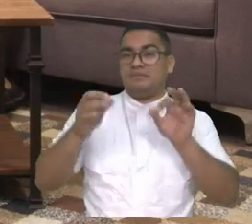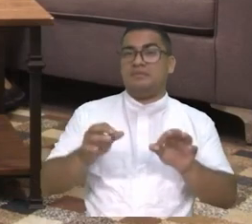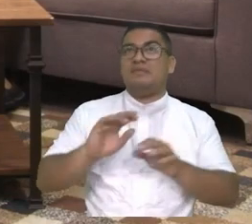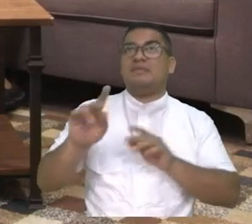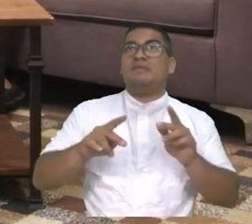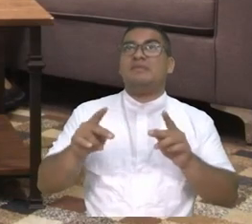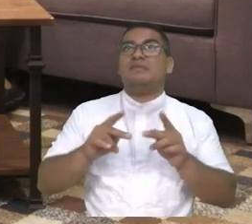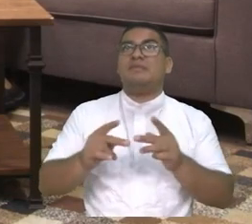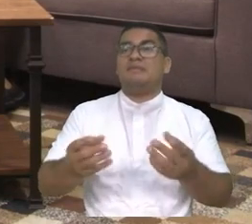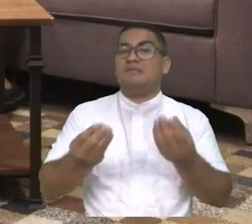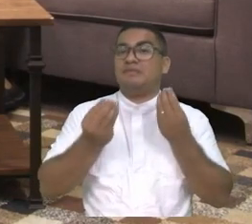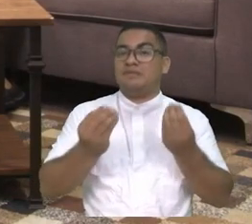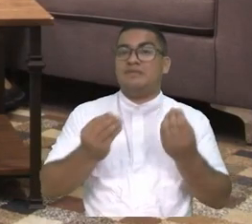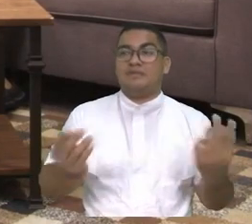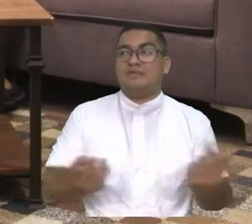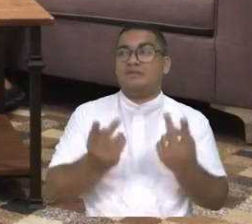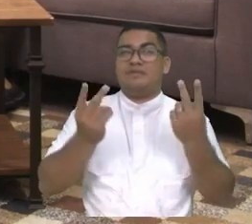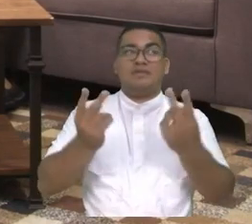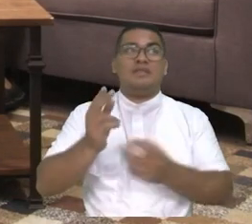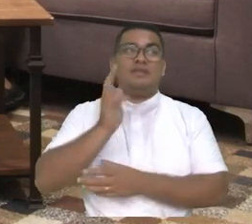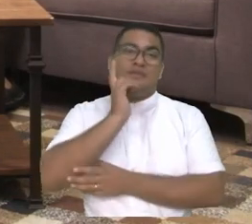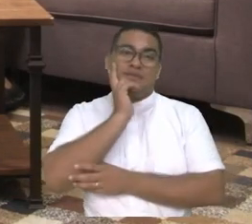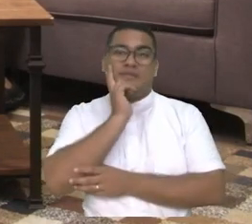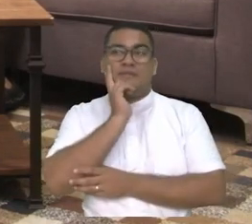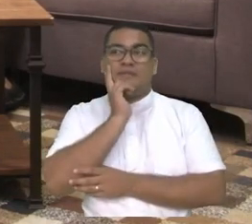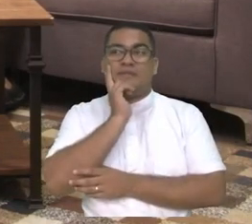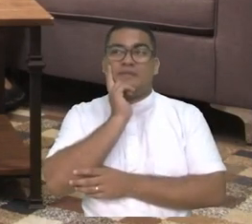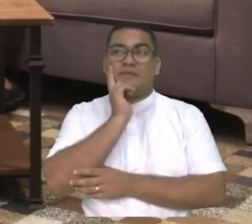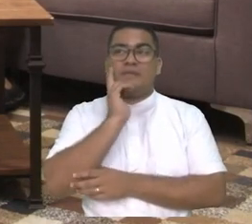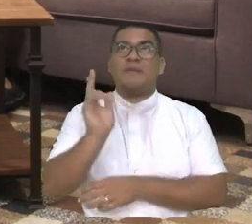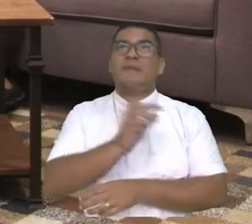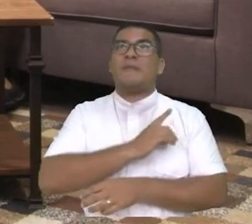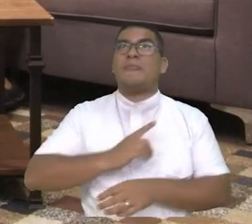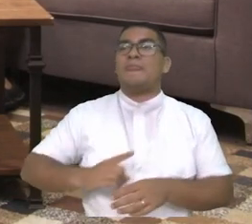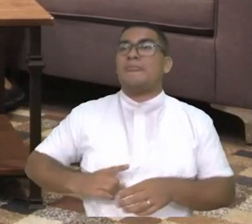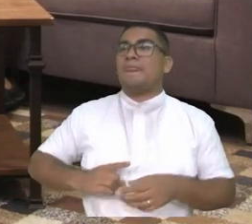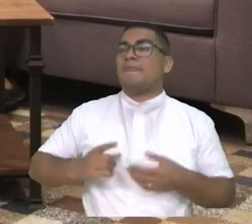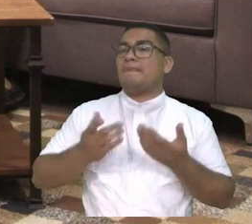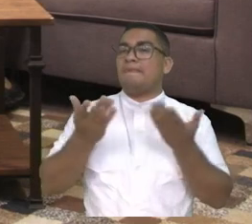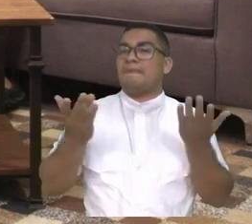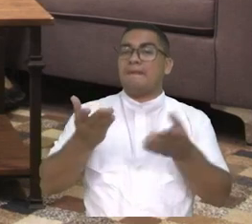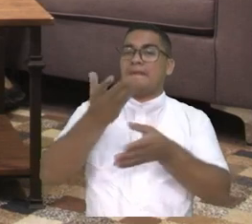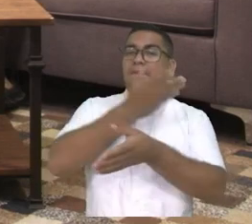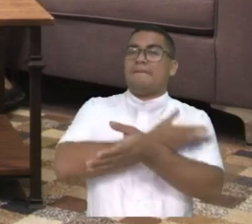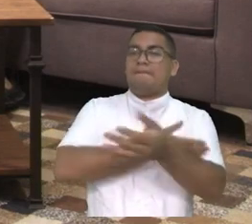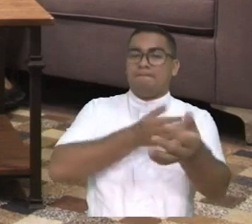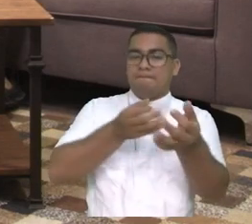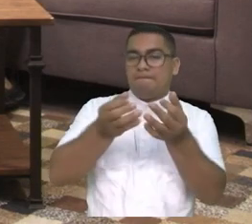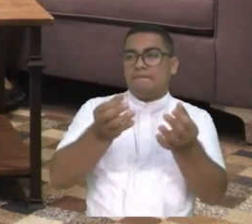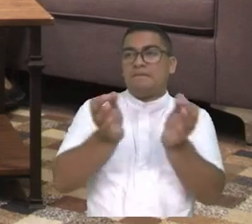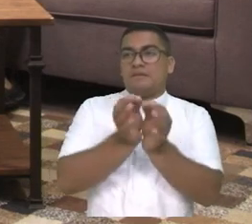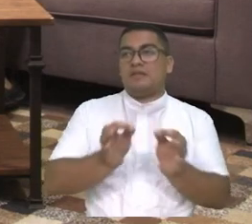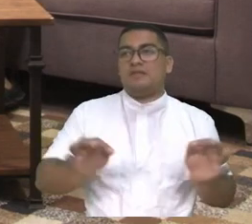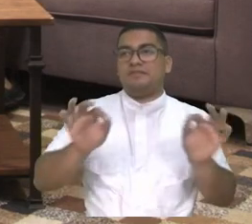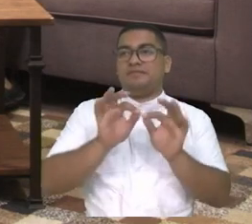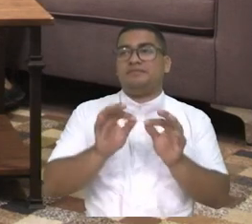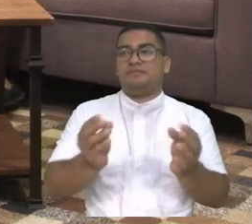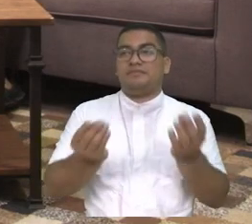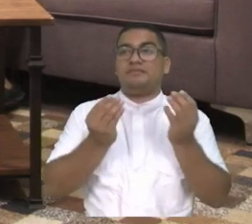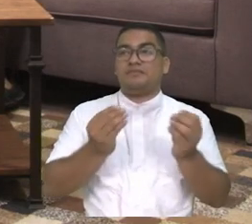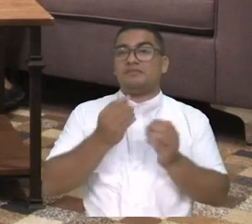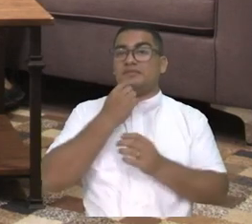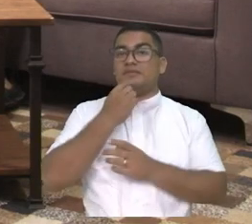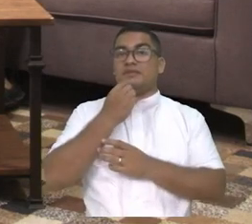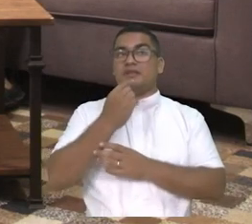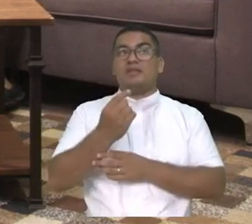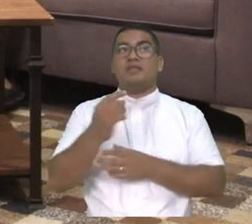de muchos aspectos en la vida de Rubén. En la vida de Rubén. Diputada, usted menciona ahora algo muy importante, porque cuando hablamos